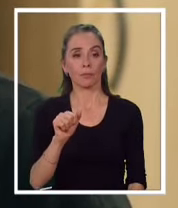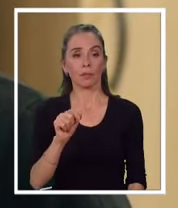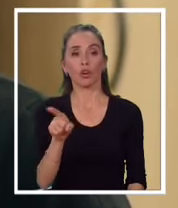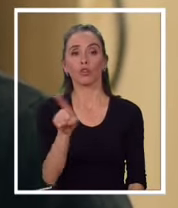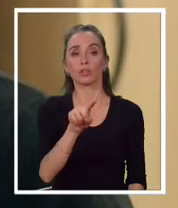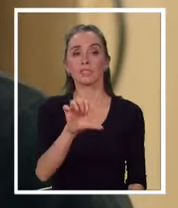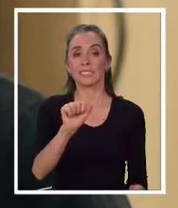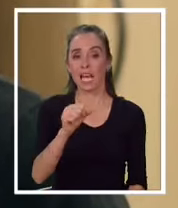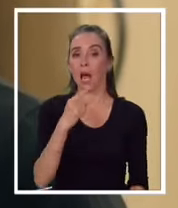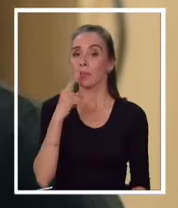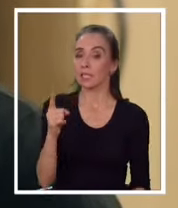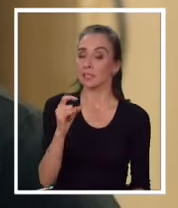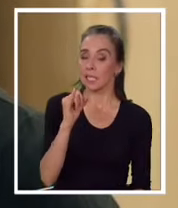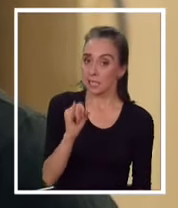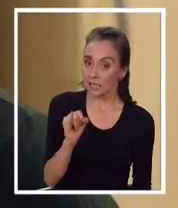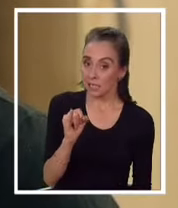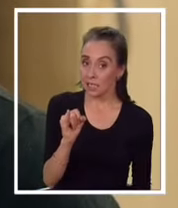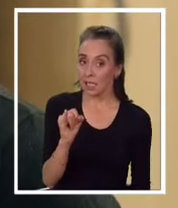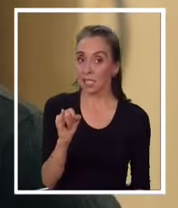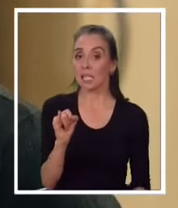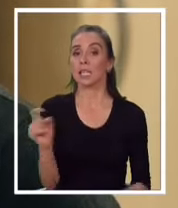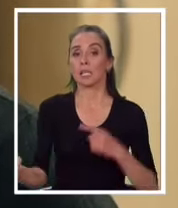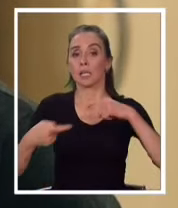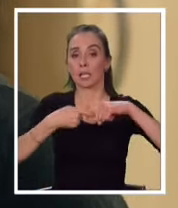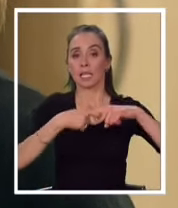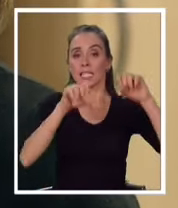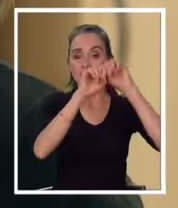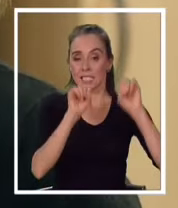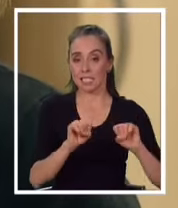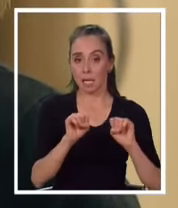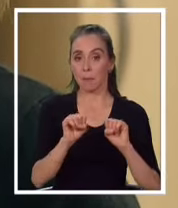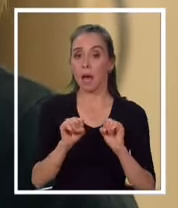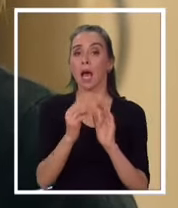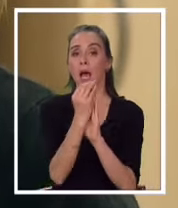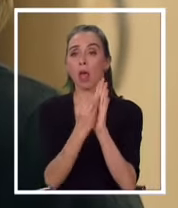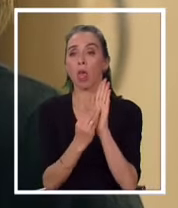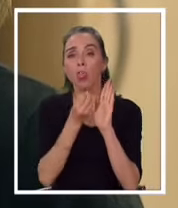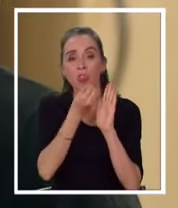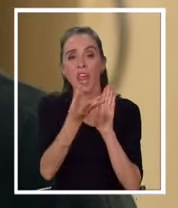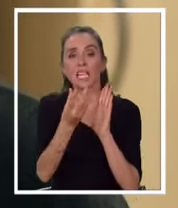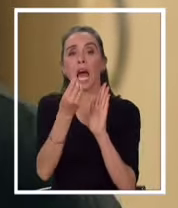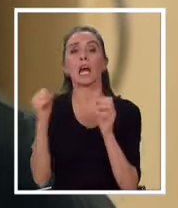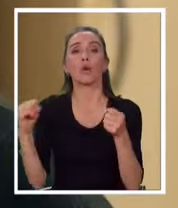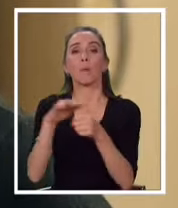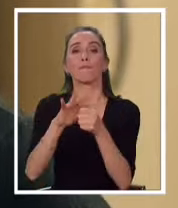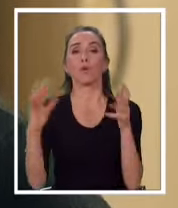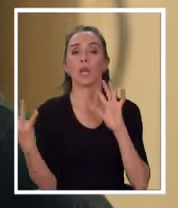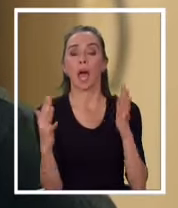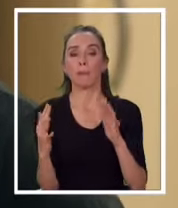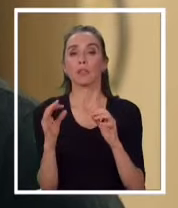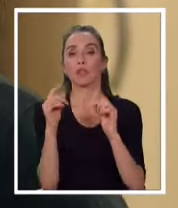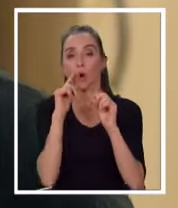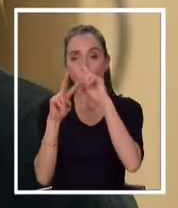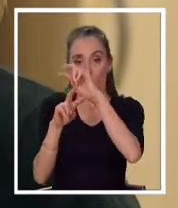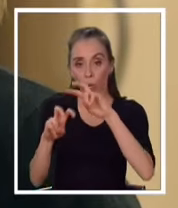dirimir, decir si es pertinente que ingrese al sistema con una declaración de impacto ambiental o un